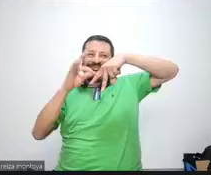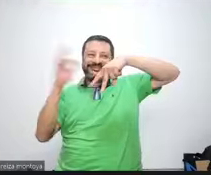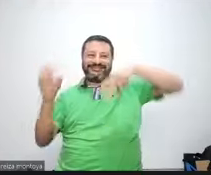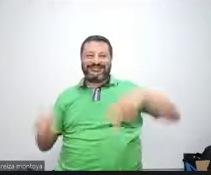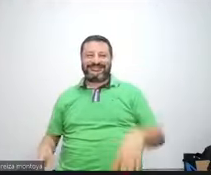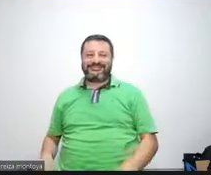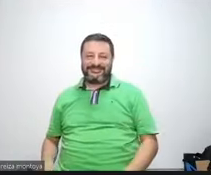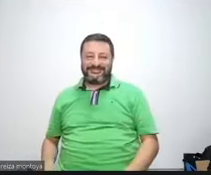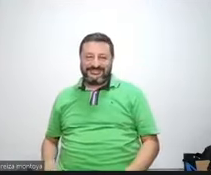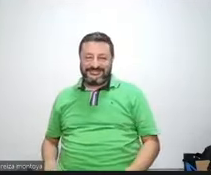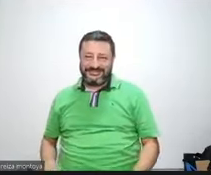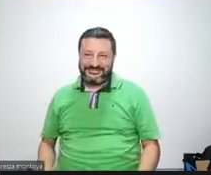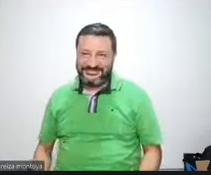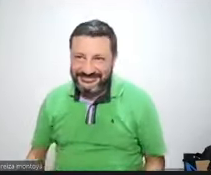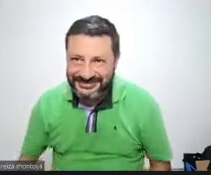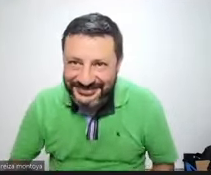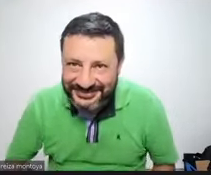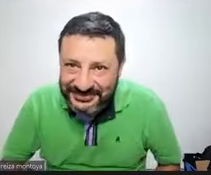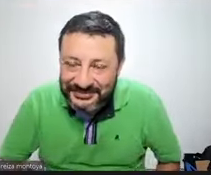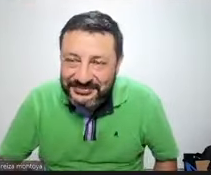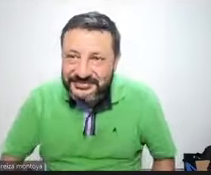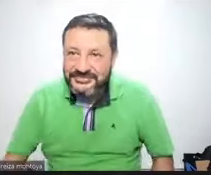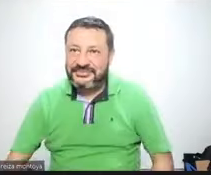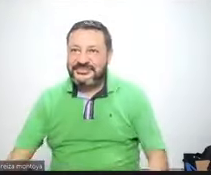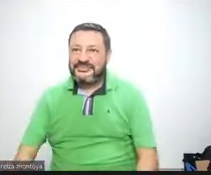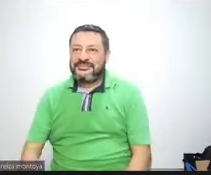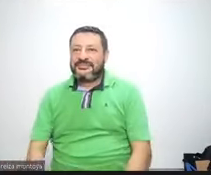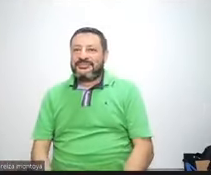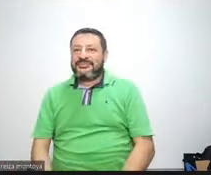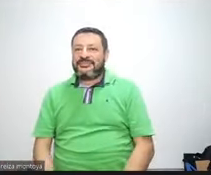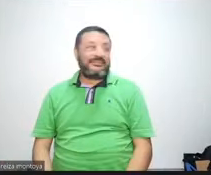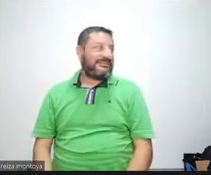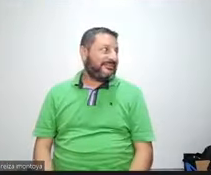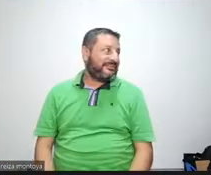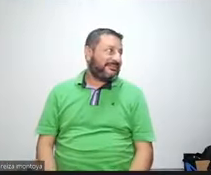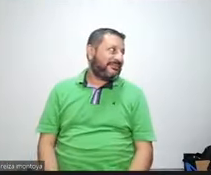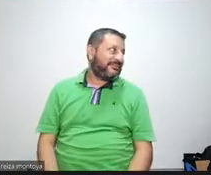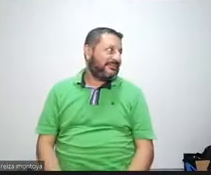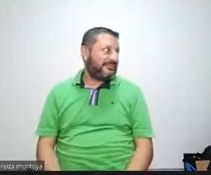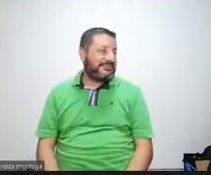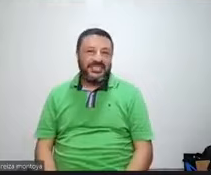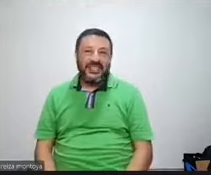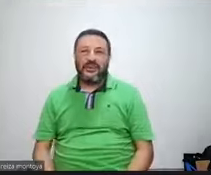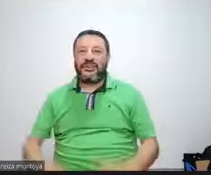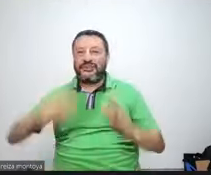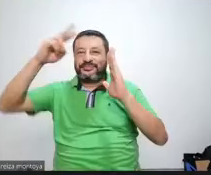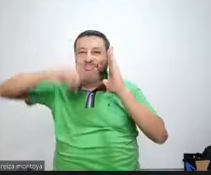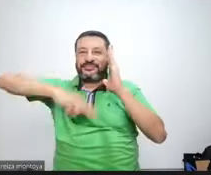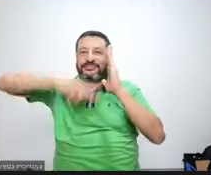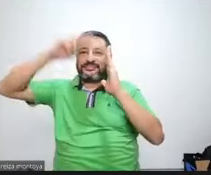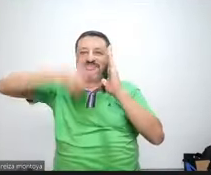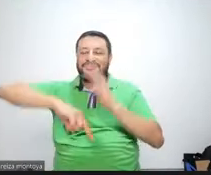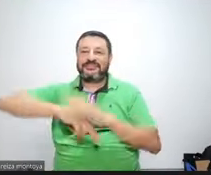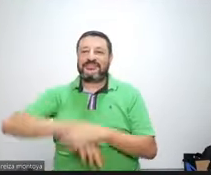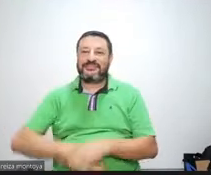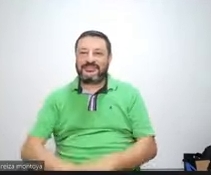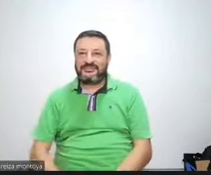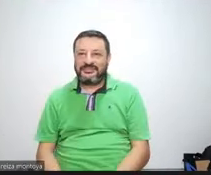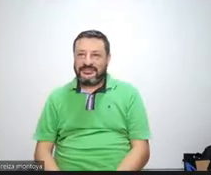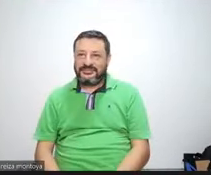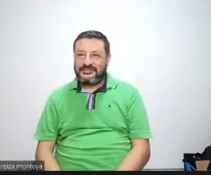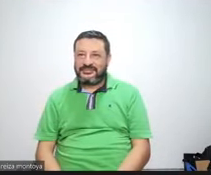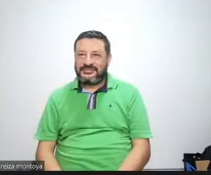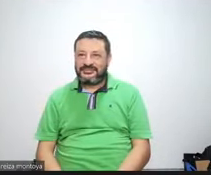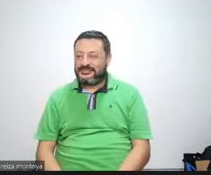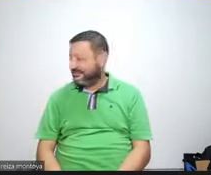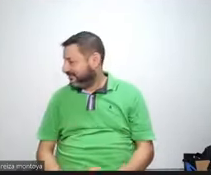Sí, porque es que yo leí también, pues ahí leí que hubo un momento también como esas cosas, yo no sé, yo digo que